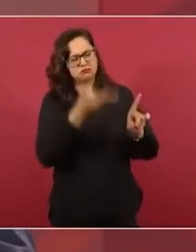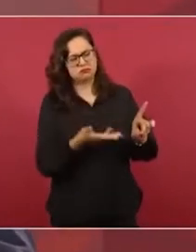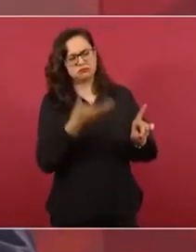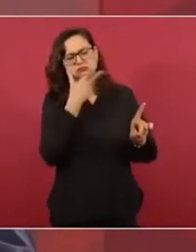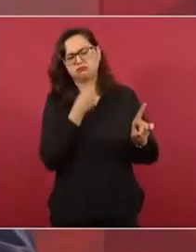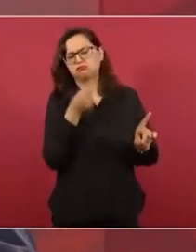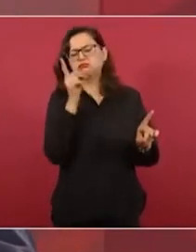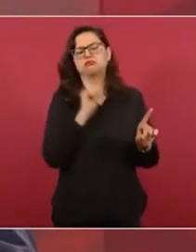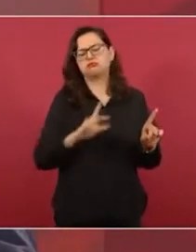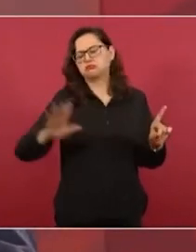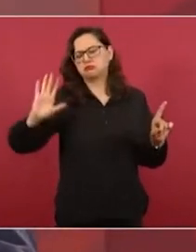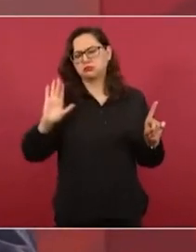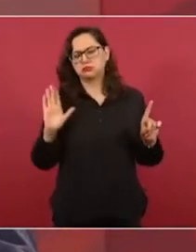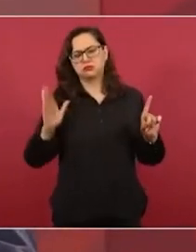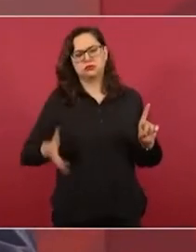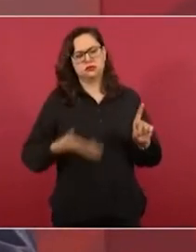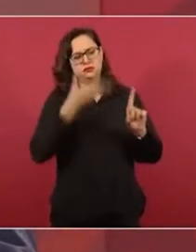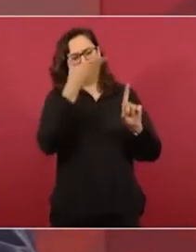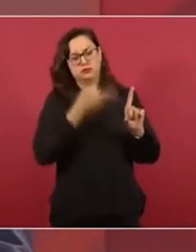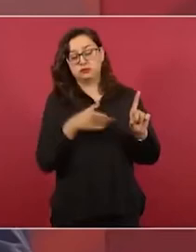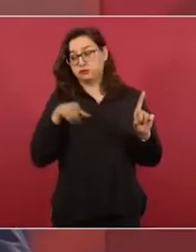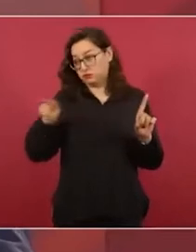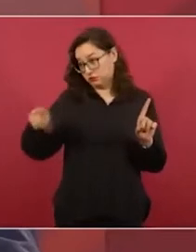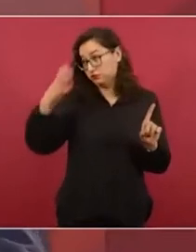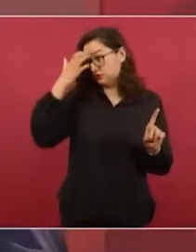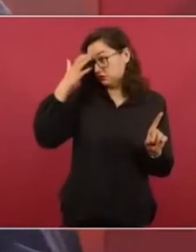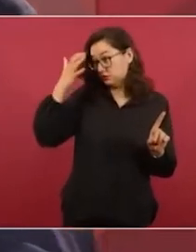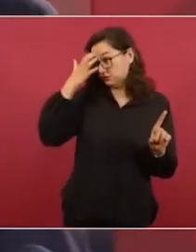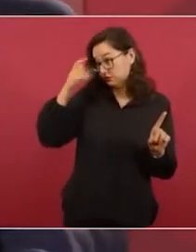mengano, a perengano,